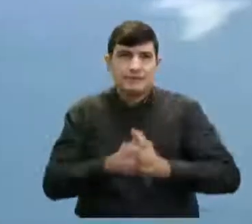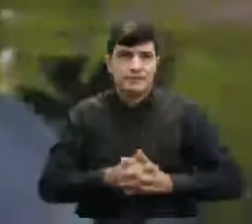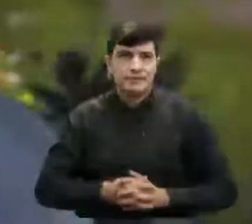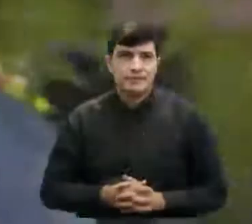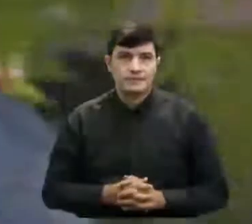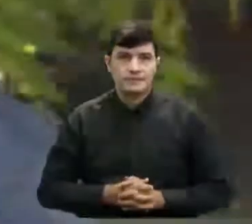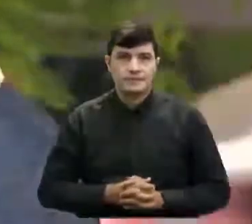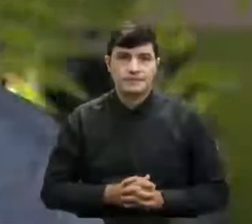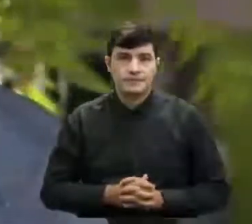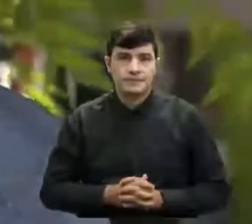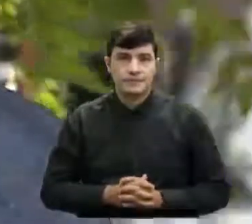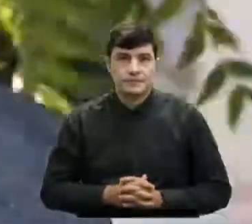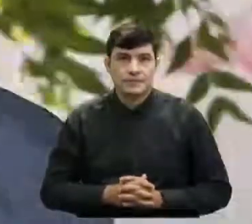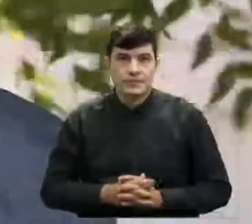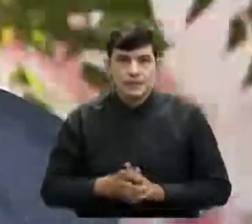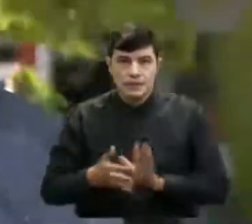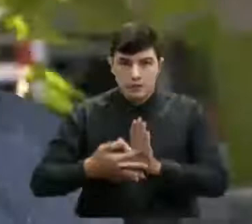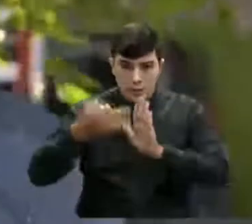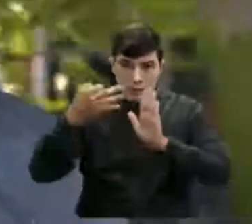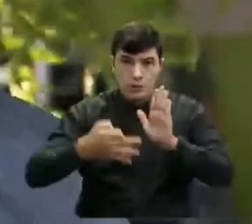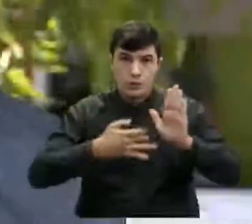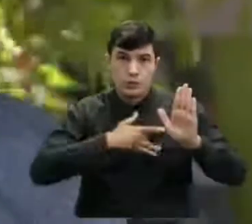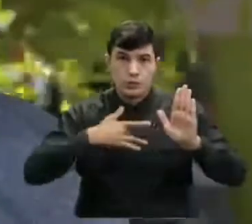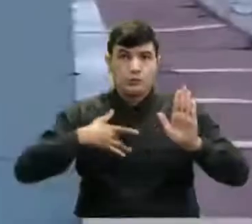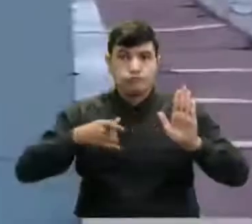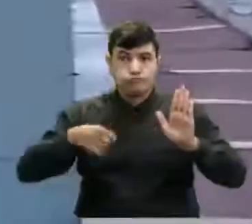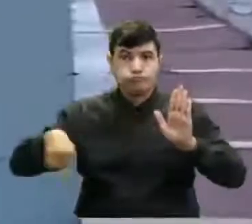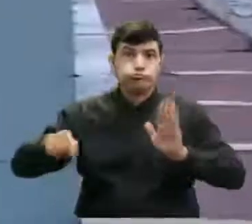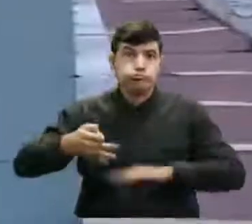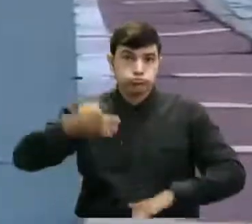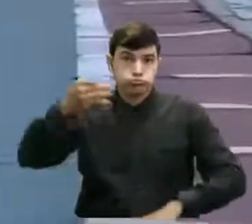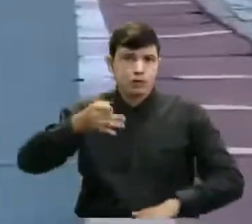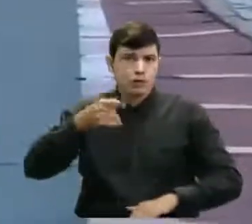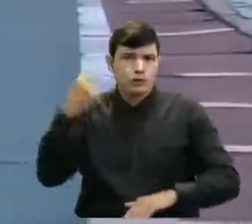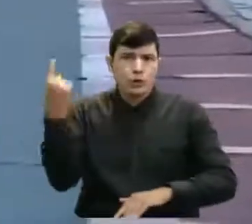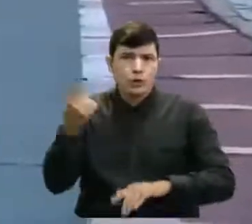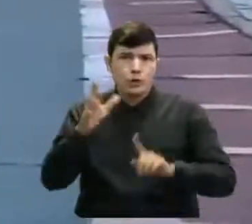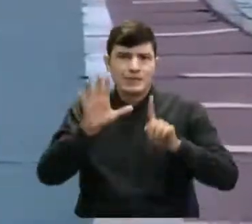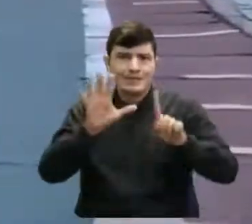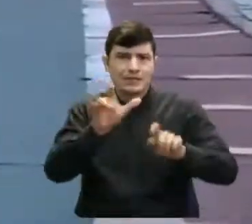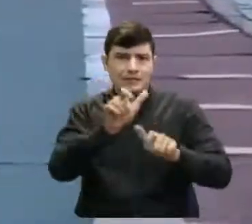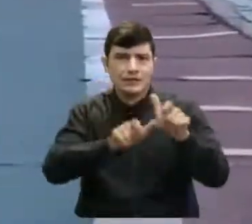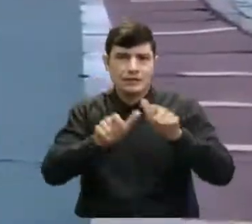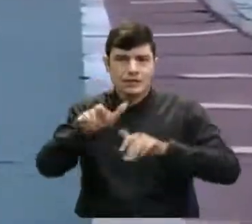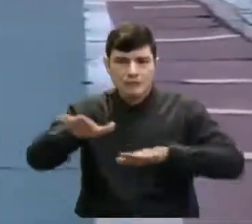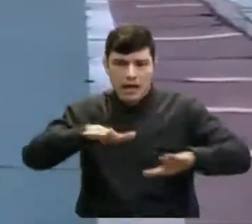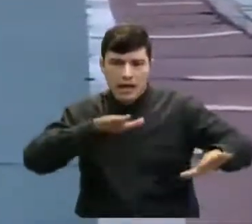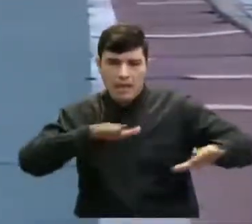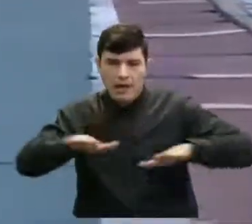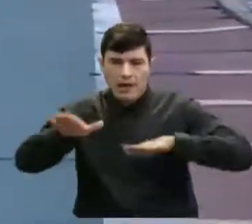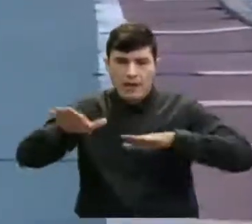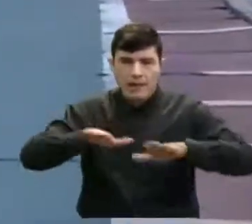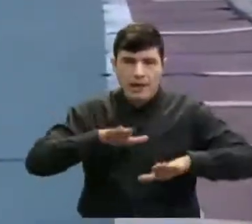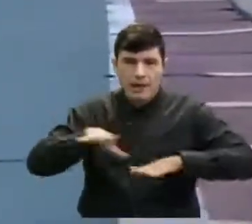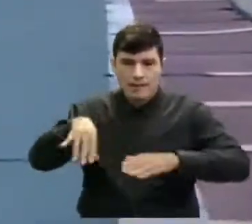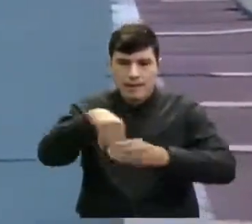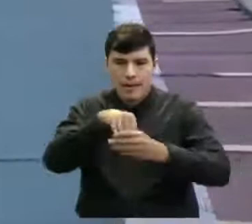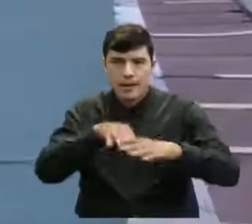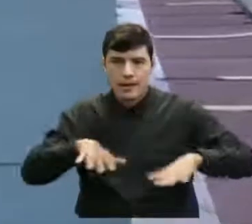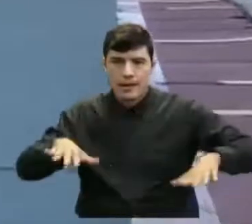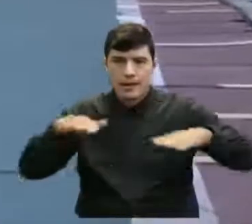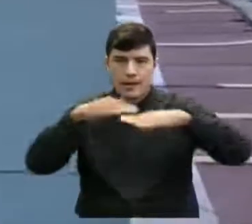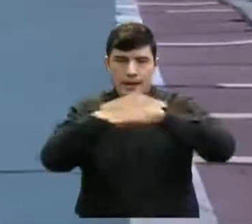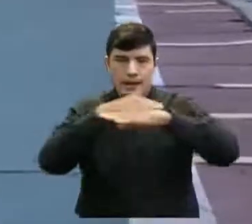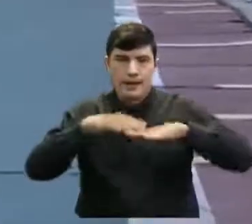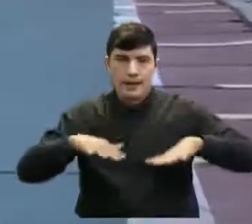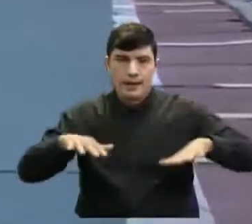se cumplen los debidos protocolos de bioseguridad y sólo se permiten seis patinadores rodando los entrenadores buscan aprovechar